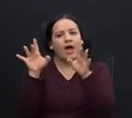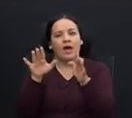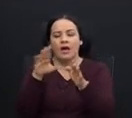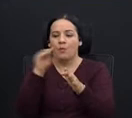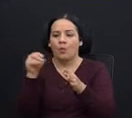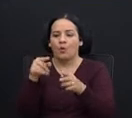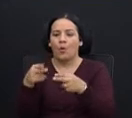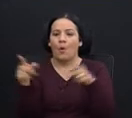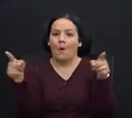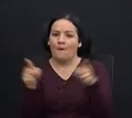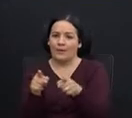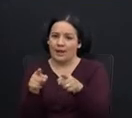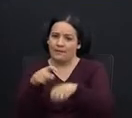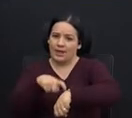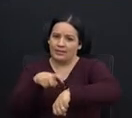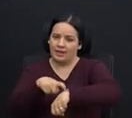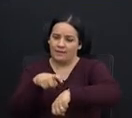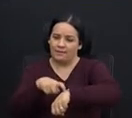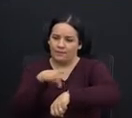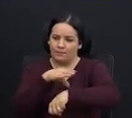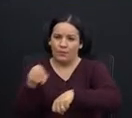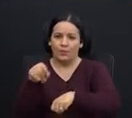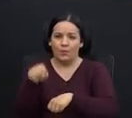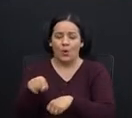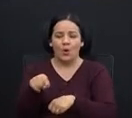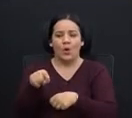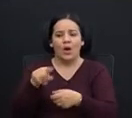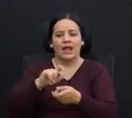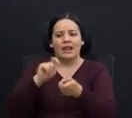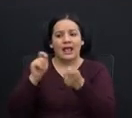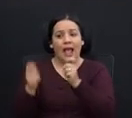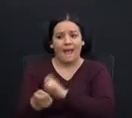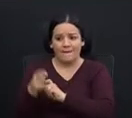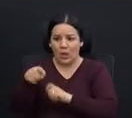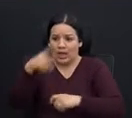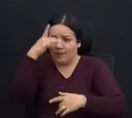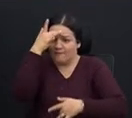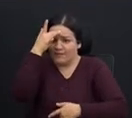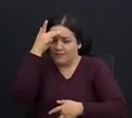La progresividad e irreversibilidad de la enfermedad son elementos